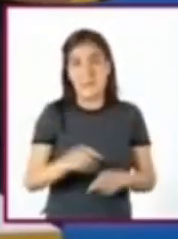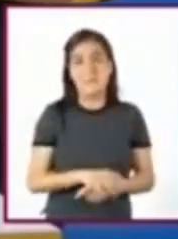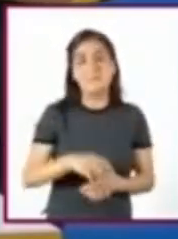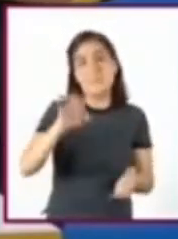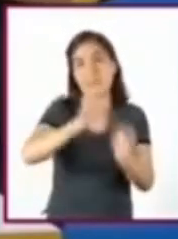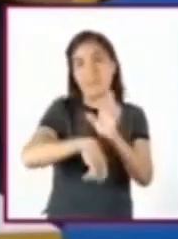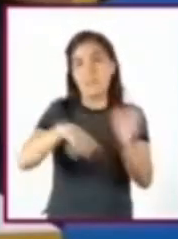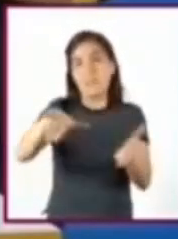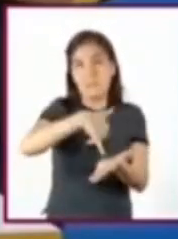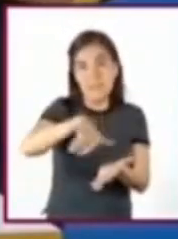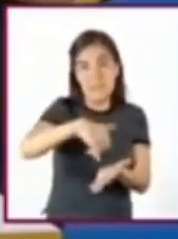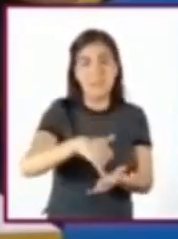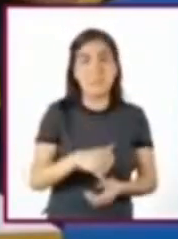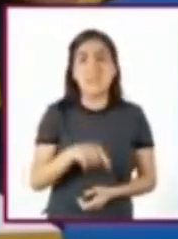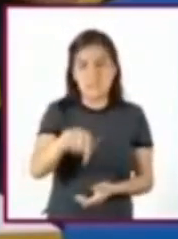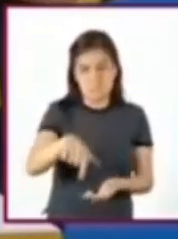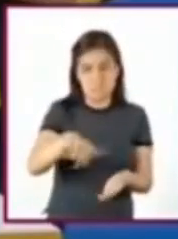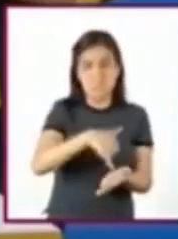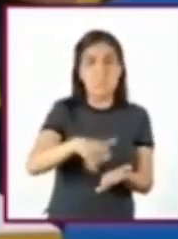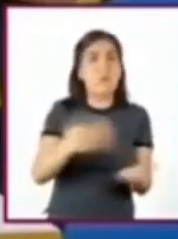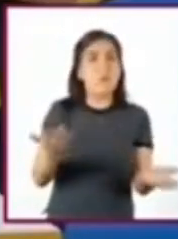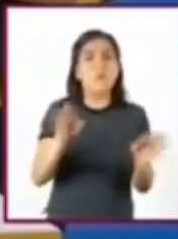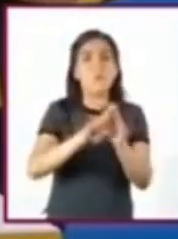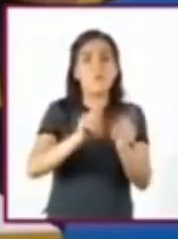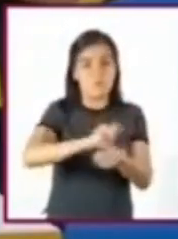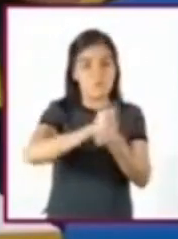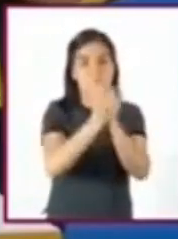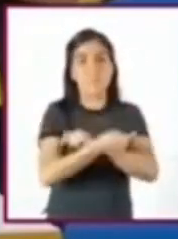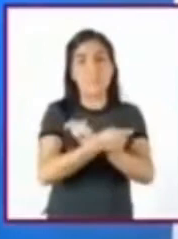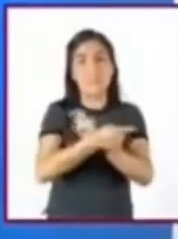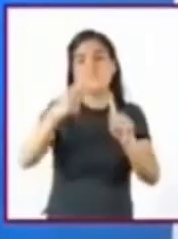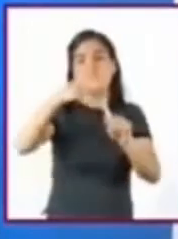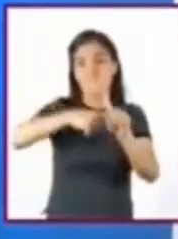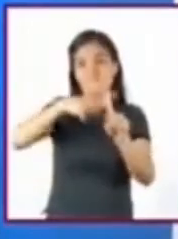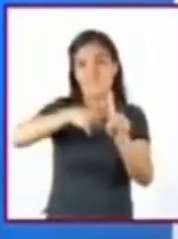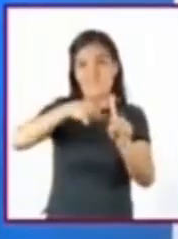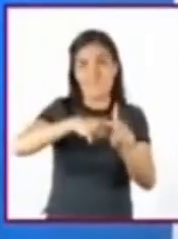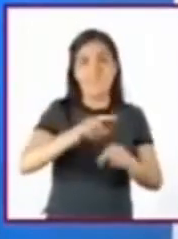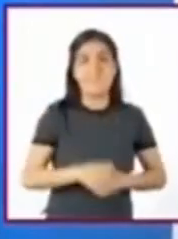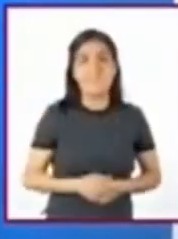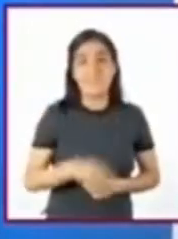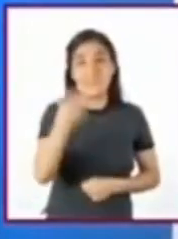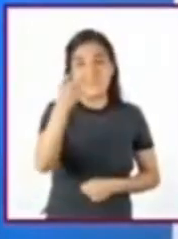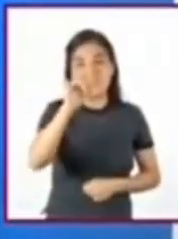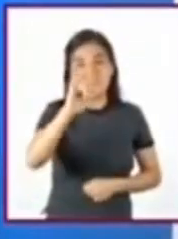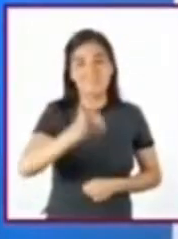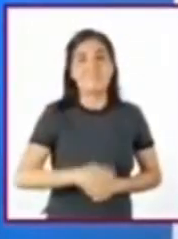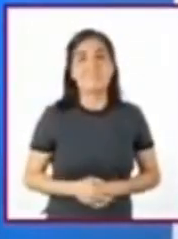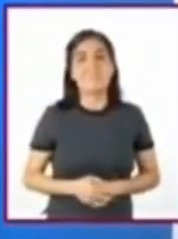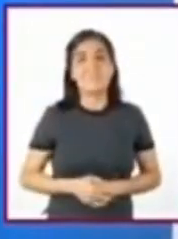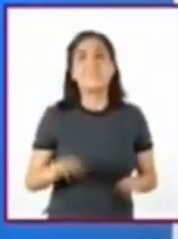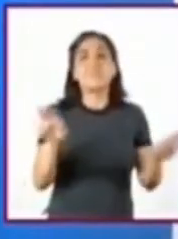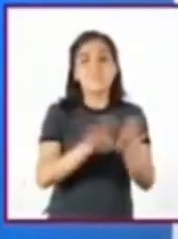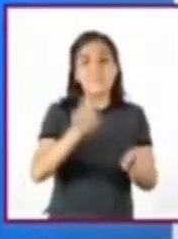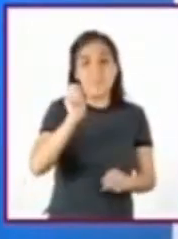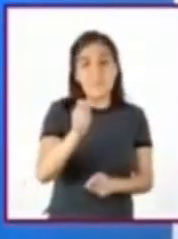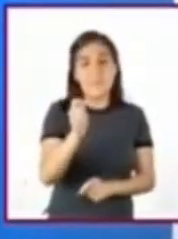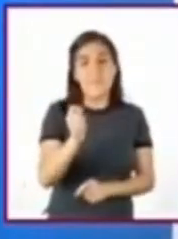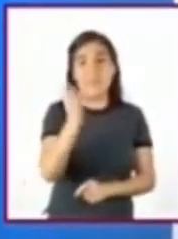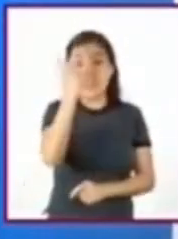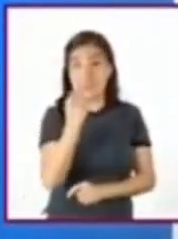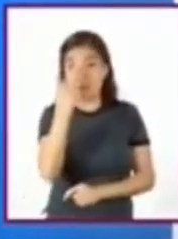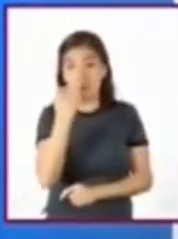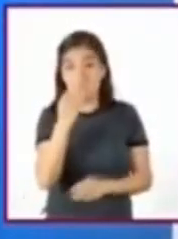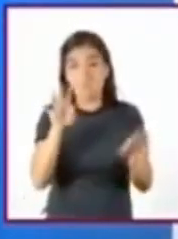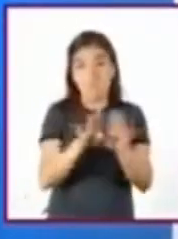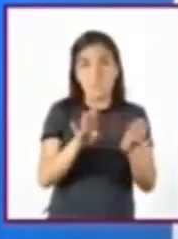plancha. Esta transforma la energía eléctrica en térmica. Así es. Consideremos la televisión con la que